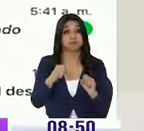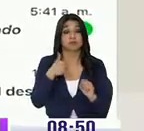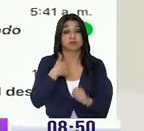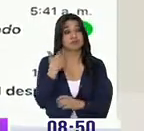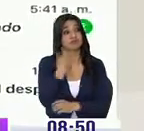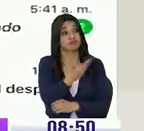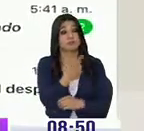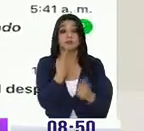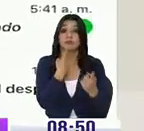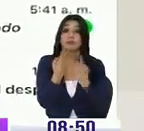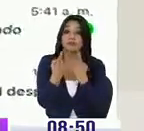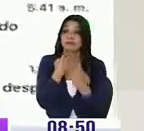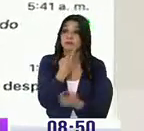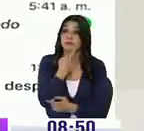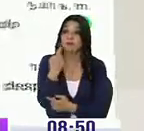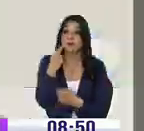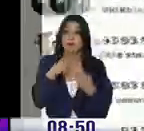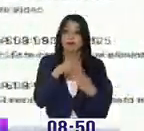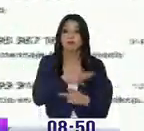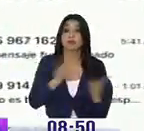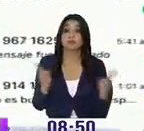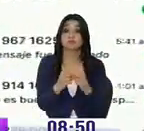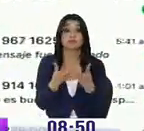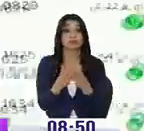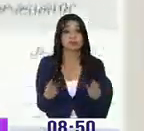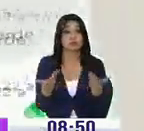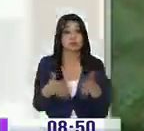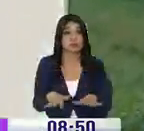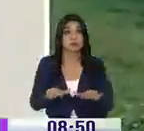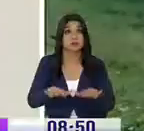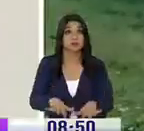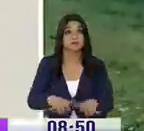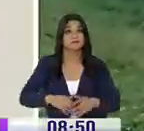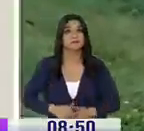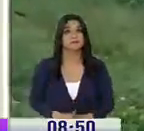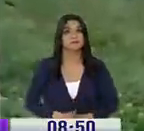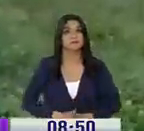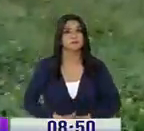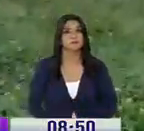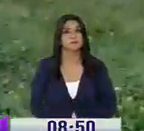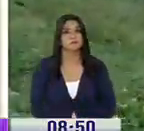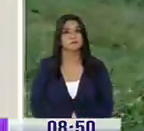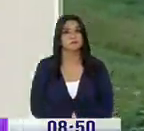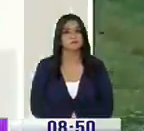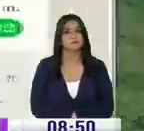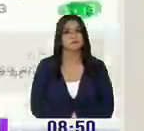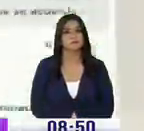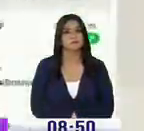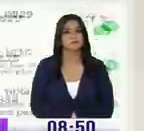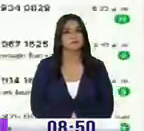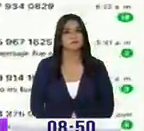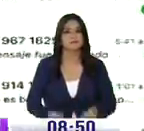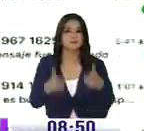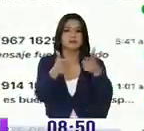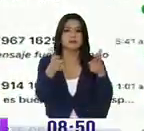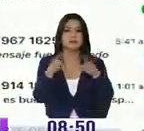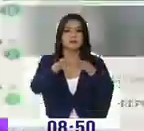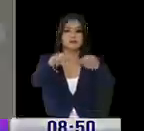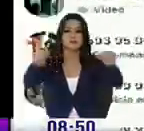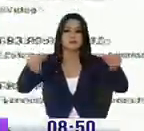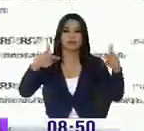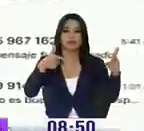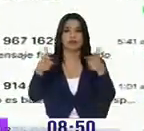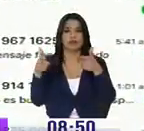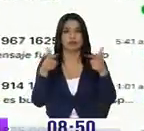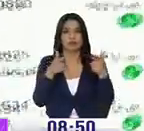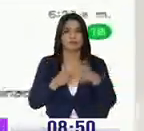gente del restaurante, con el municipio, y nadie da respuesta. ¿Cuál será el restaurante que queda ahí? Creo que es uno que tiene mirador, ¿no? Bueno,